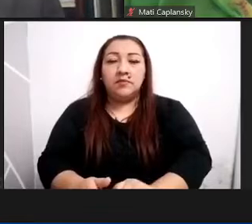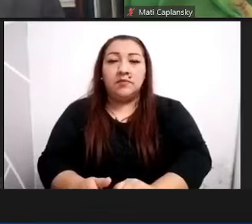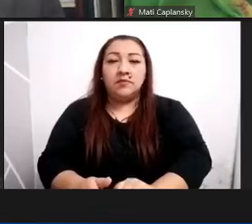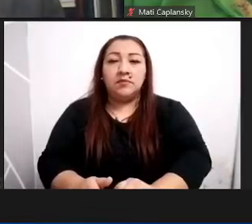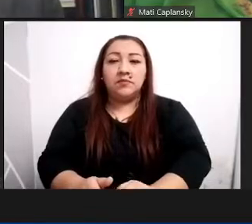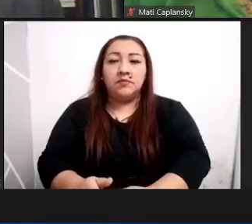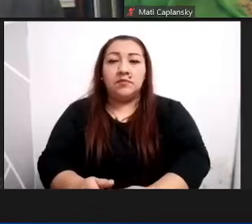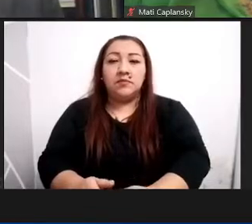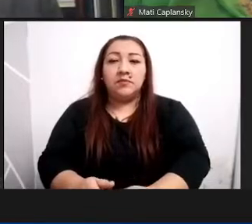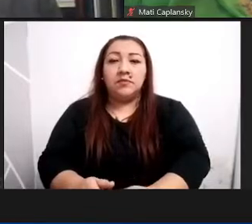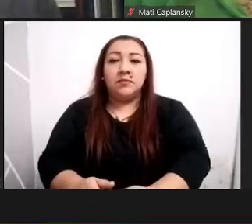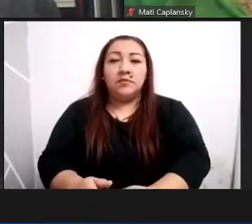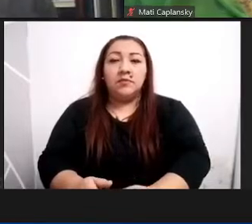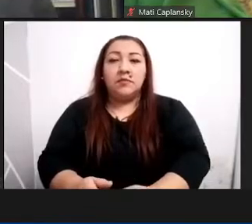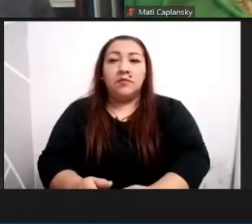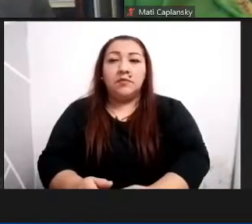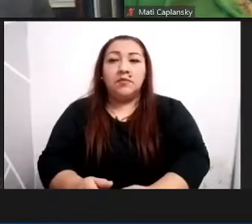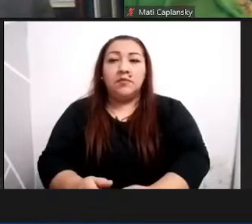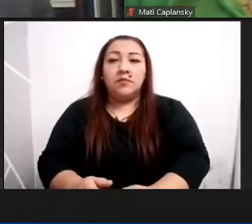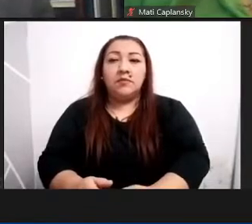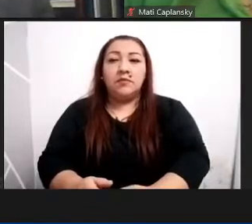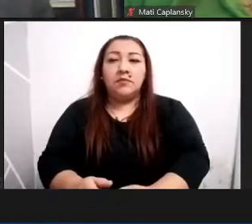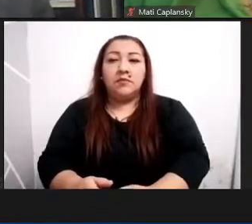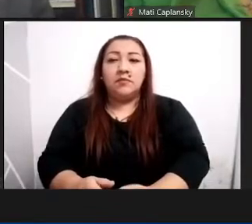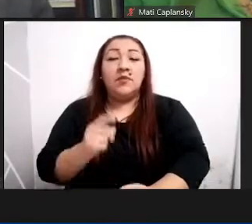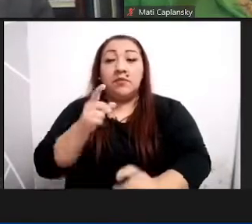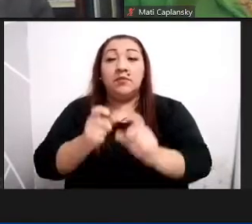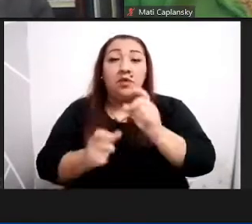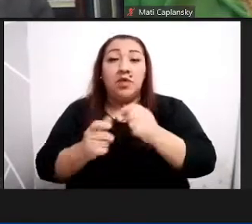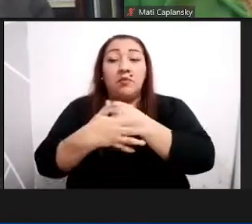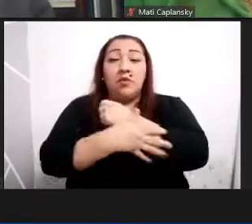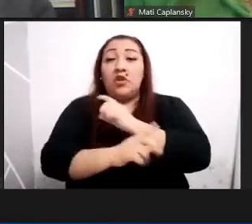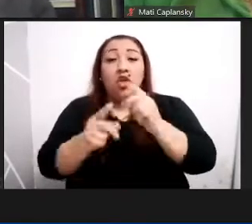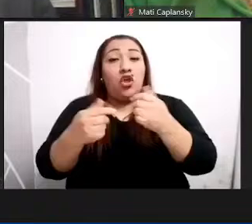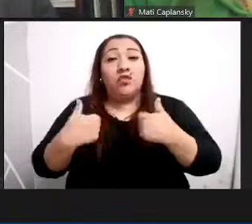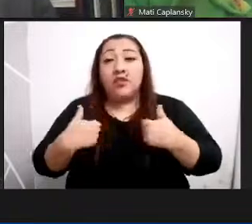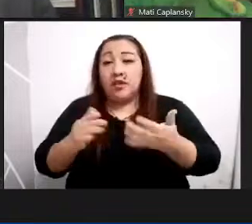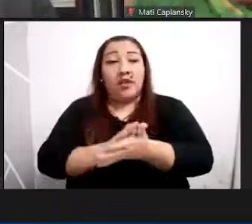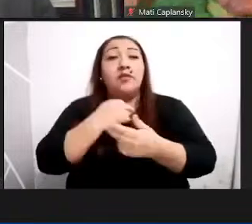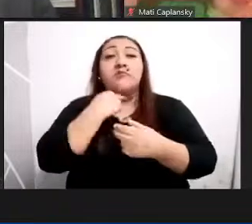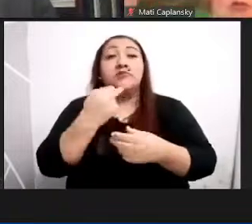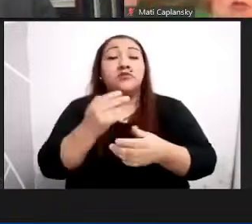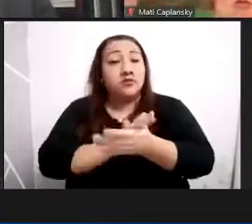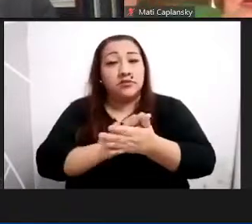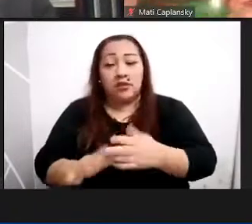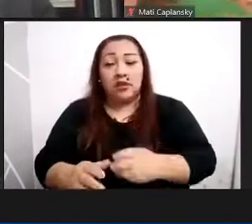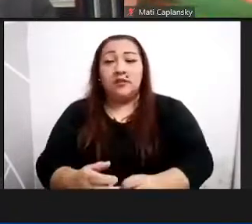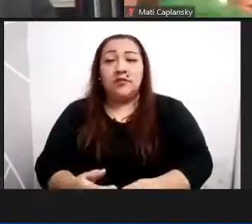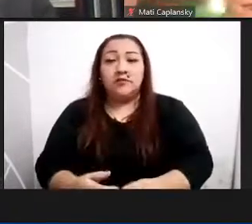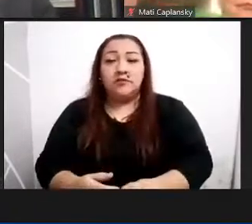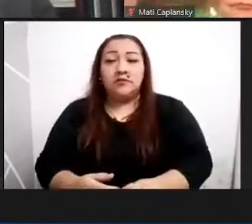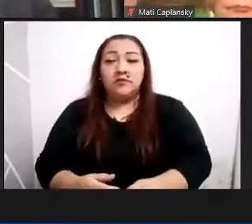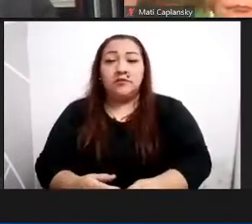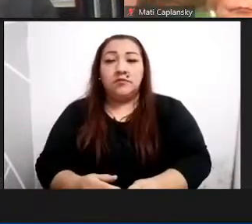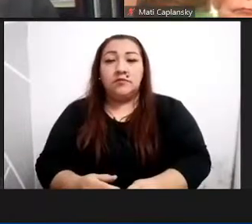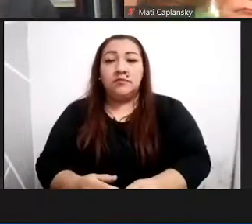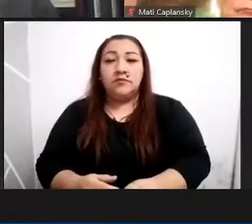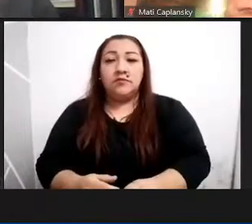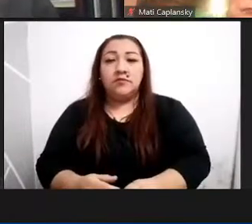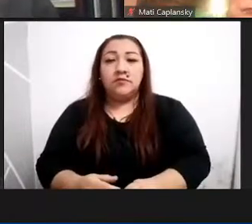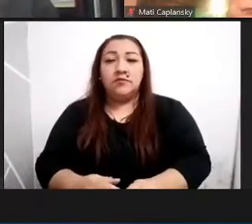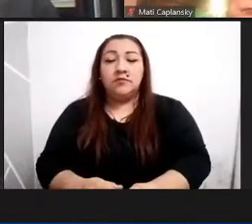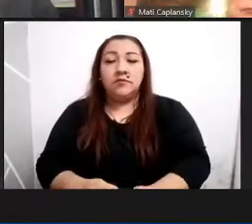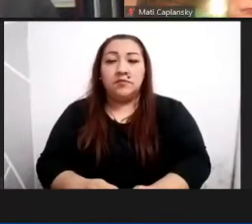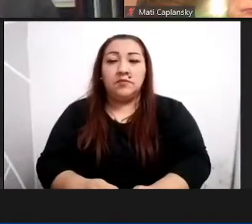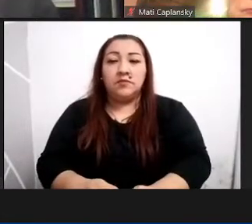y las personas en situación de pobreza son las personas que no tienen voz y que solamente se las puede dar la Defensoría del Pueblo, ¿no? Yo creo que esto